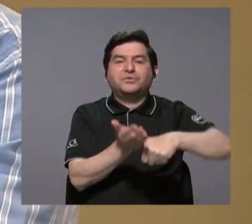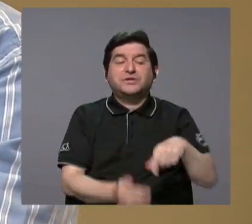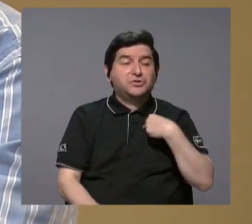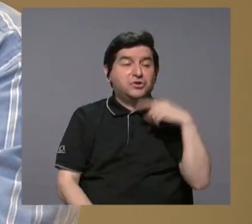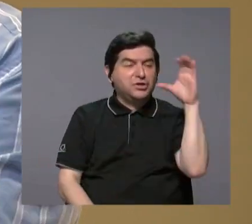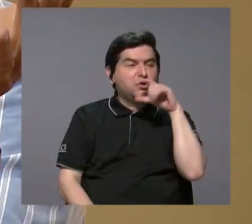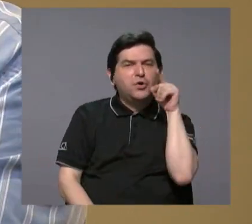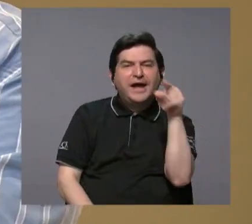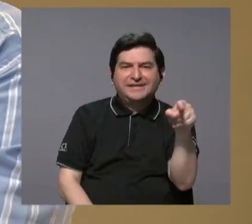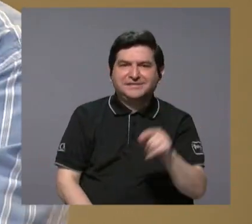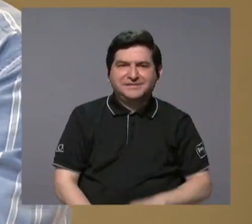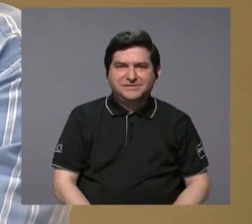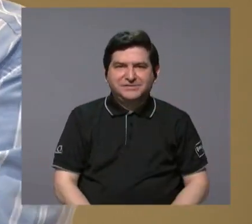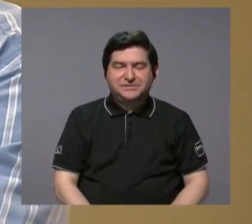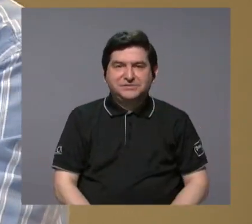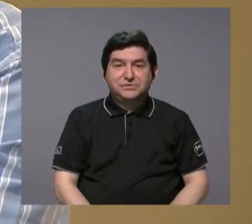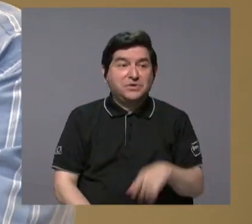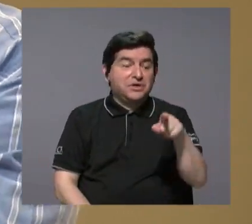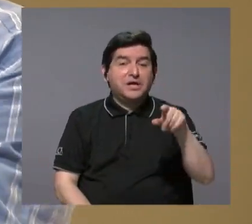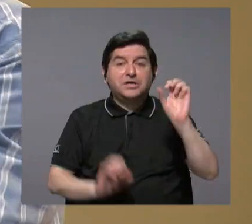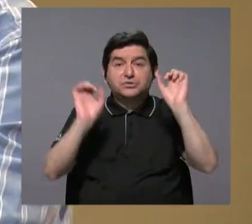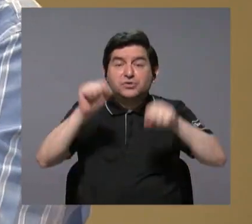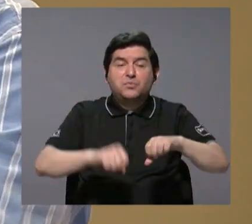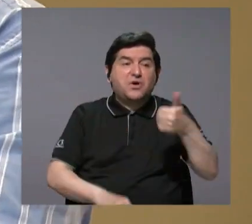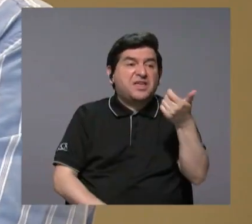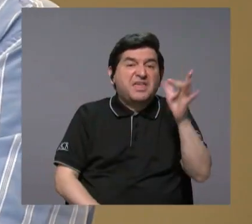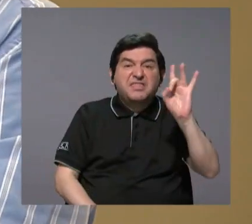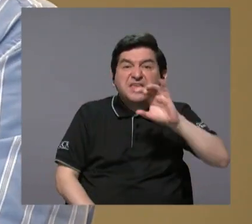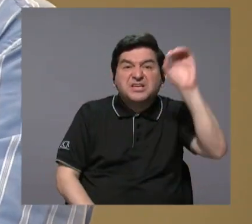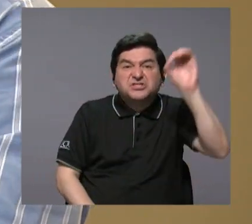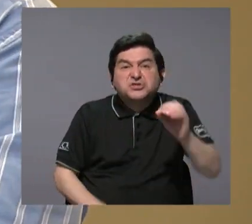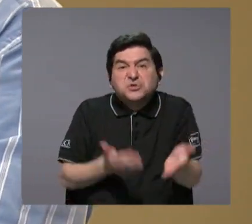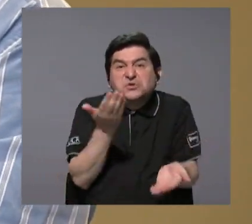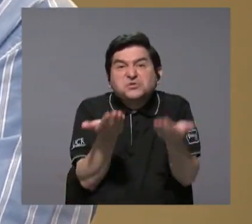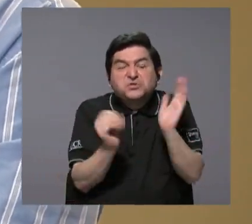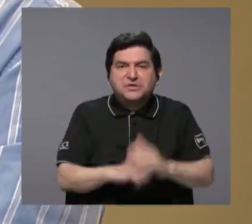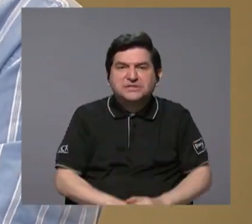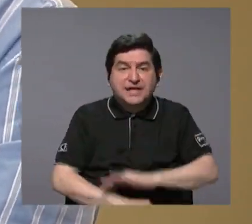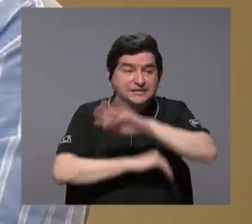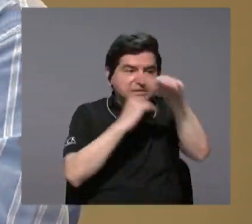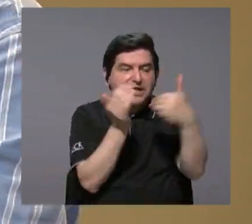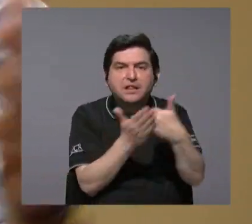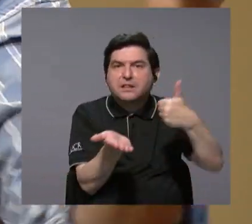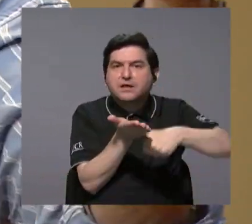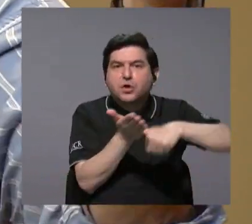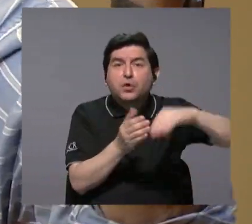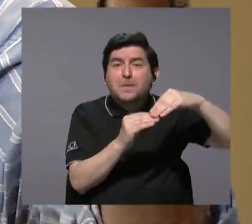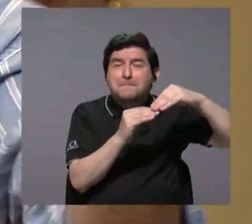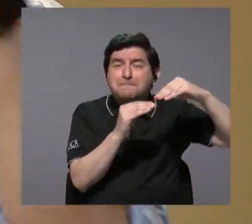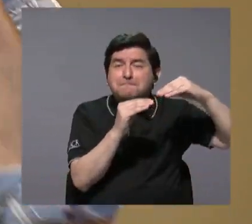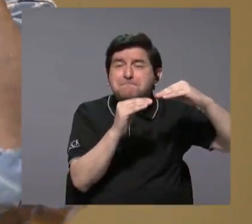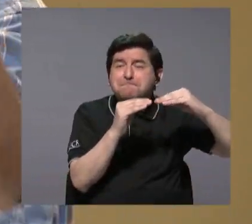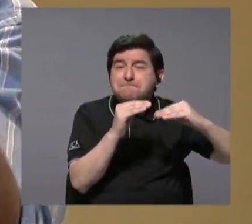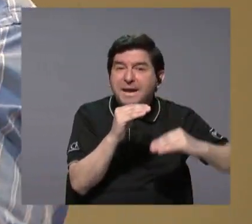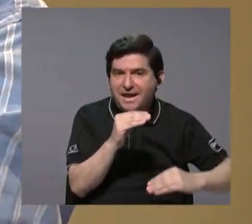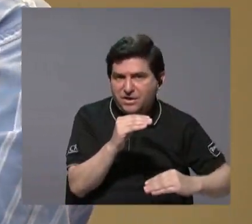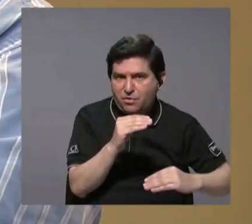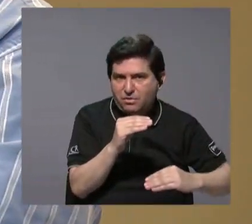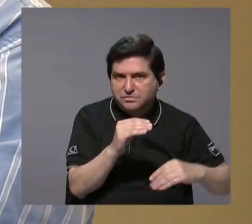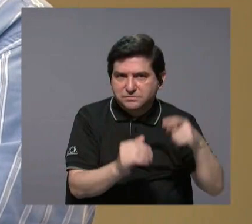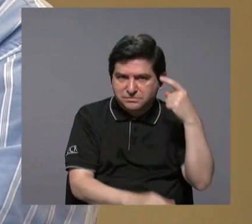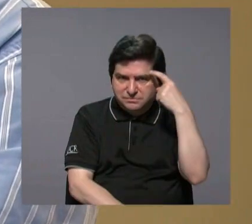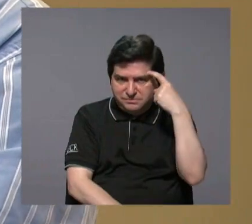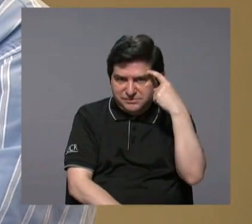busco. Y eso, segundo, puede ser 18% de la votación, mucho menos